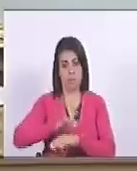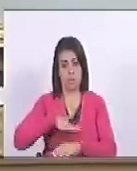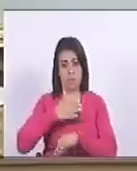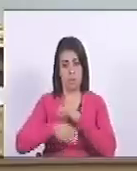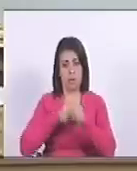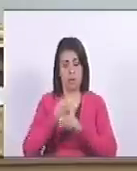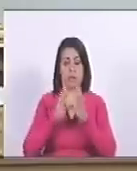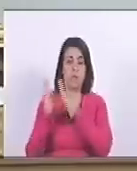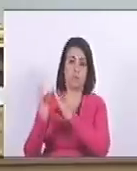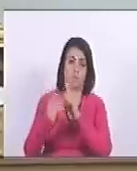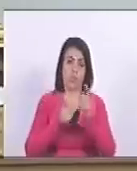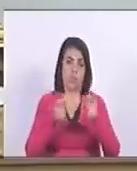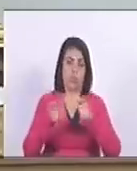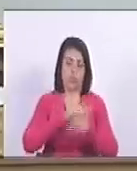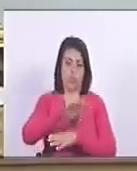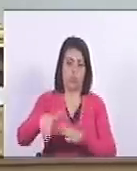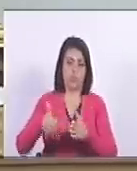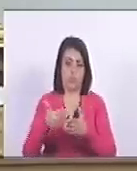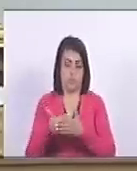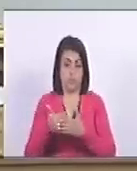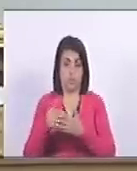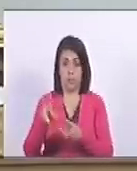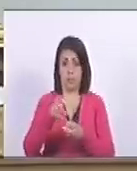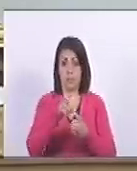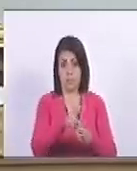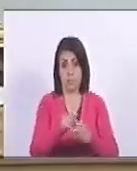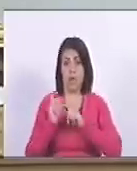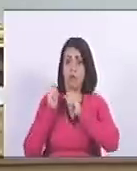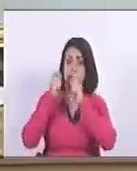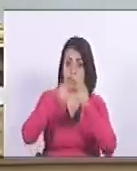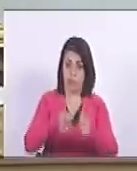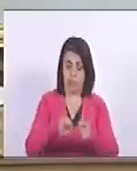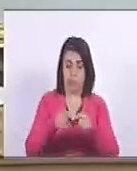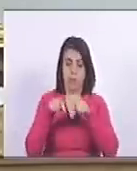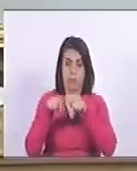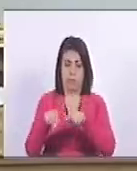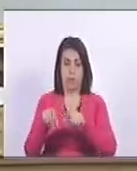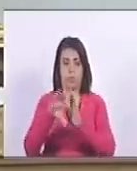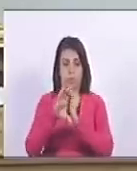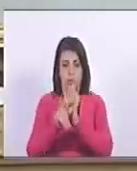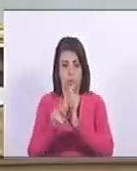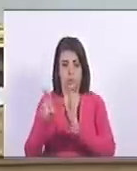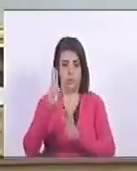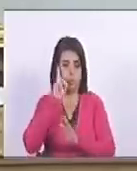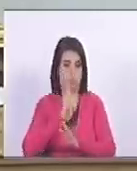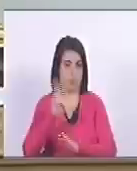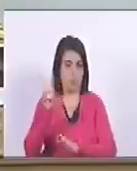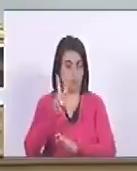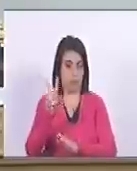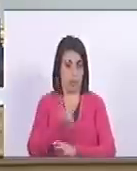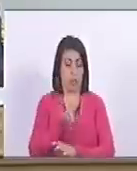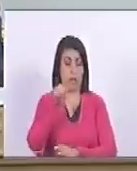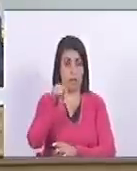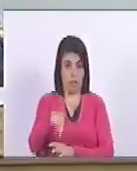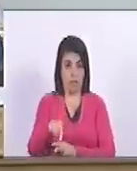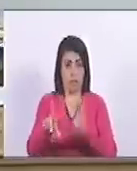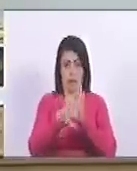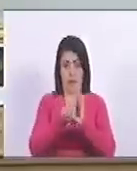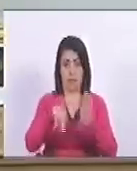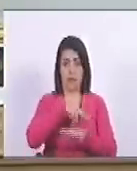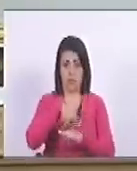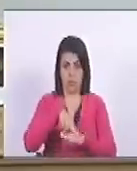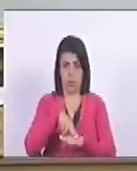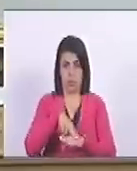crear, organizar, controlar y recaudar los tributos que le están asignados por la Constitución de la República Bolivariana de Venezuela y la Ley